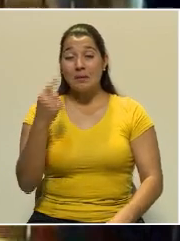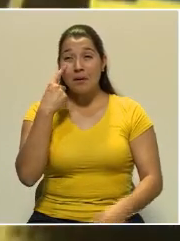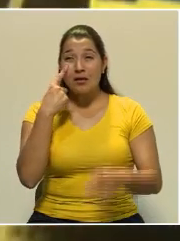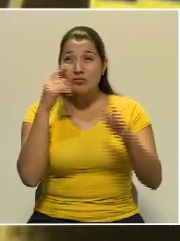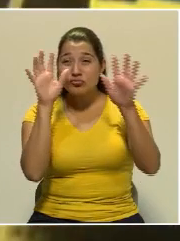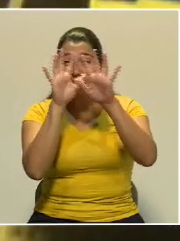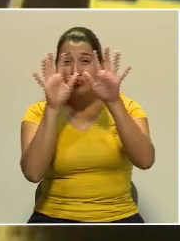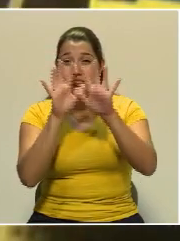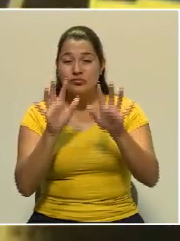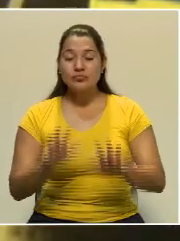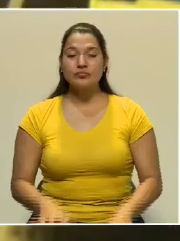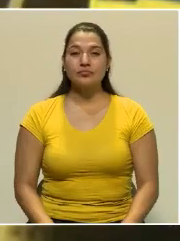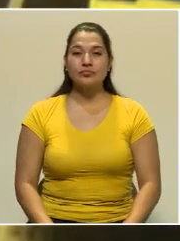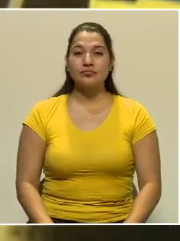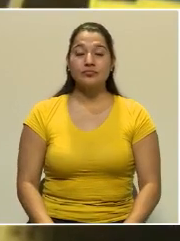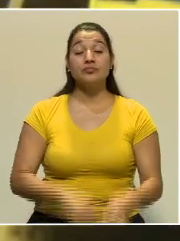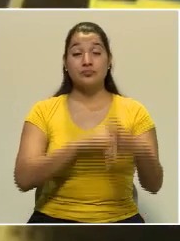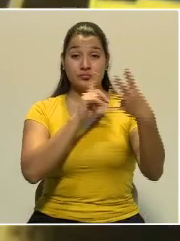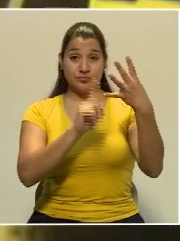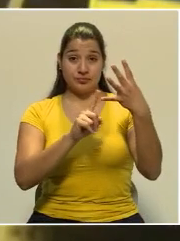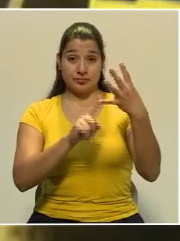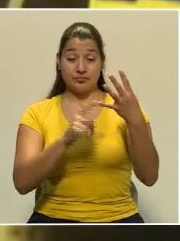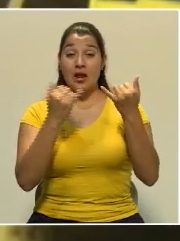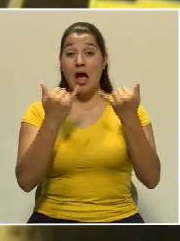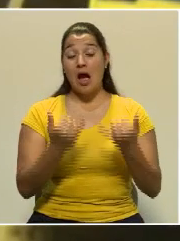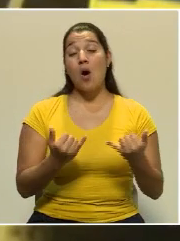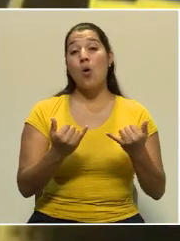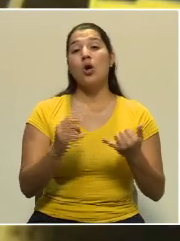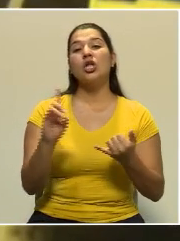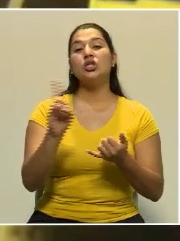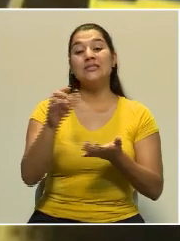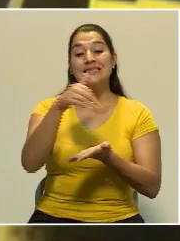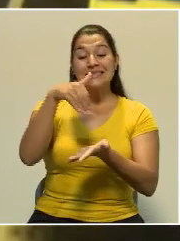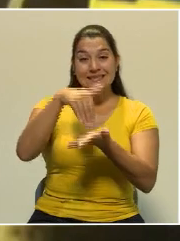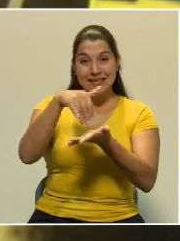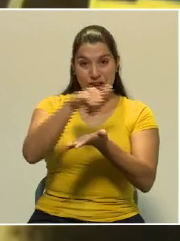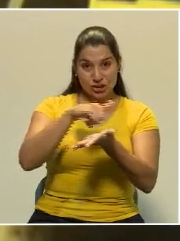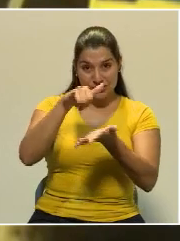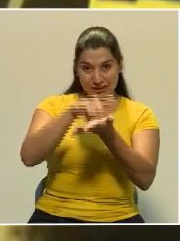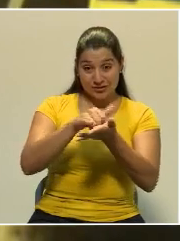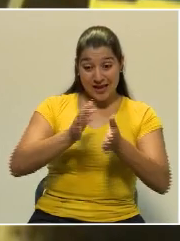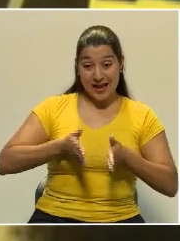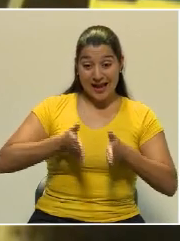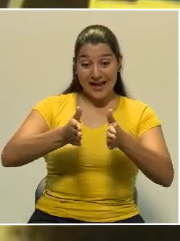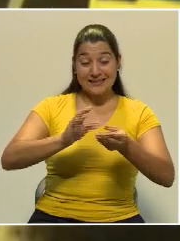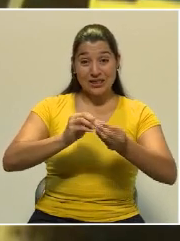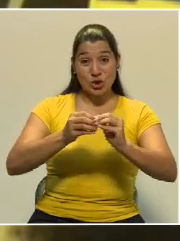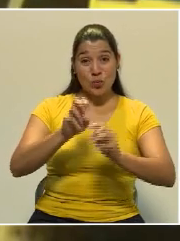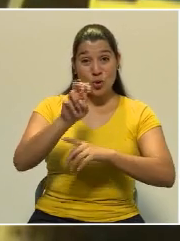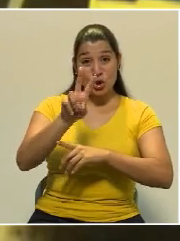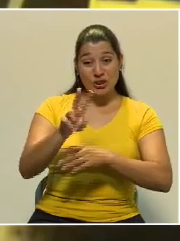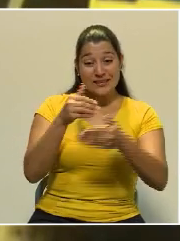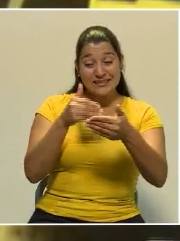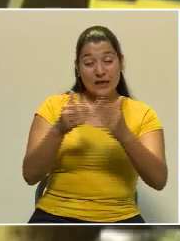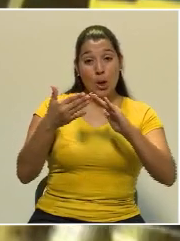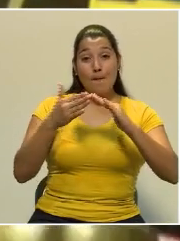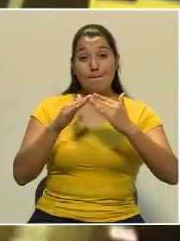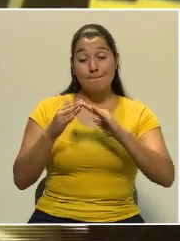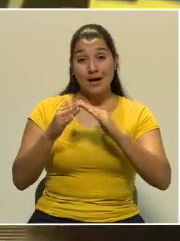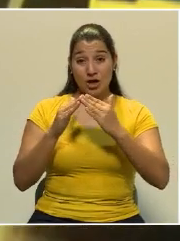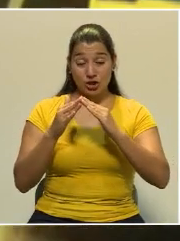visibilidad. Nos movemos ahora al centro de San José, en la avenida 2, por el sector del barrio